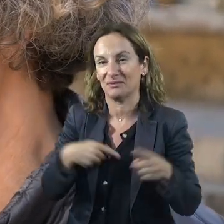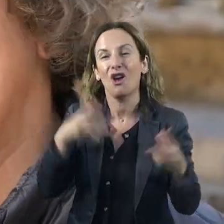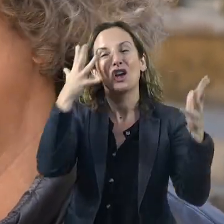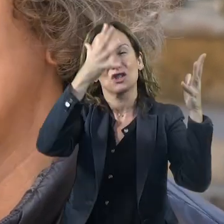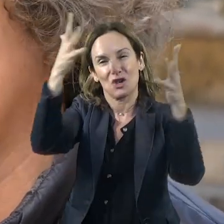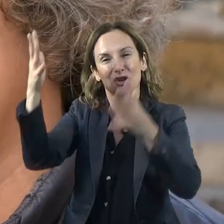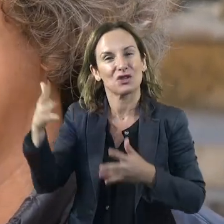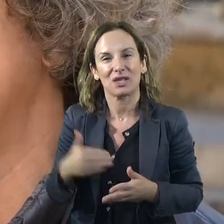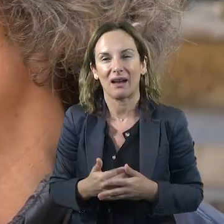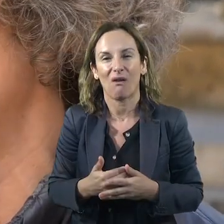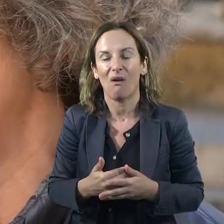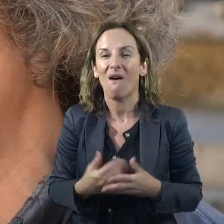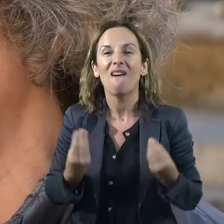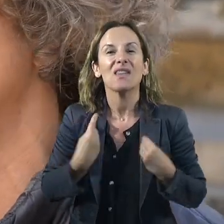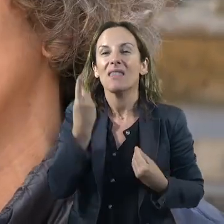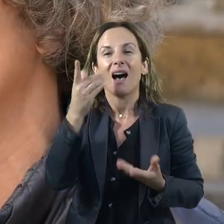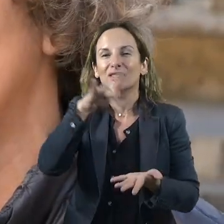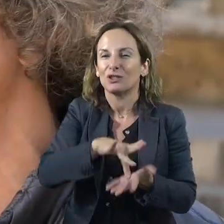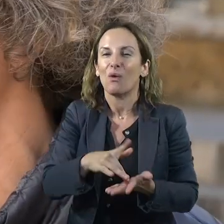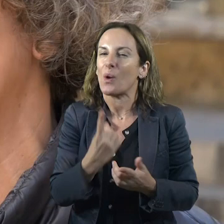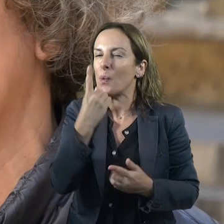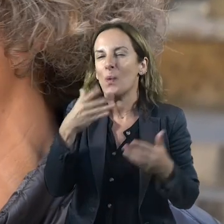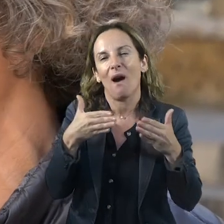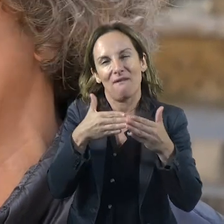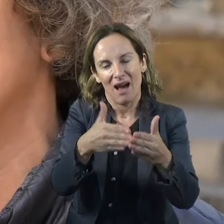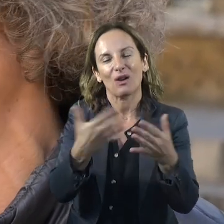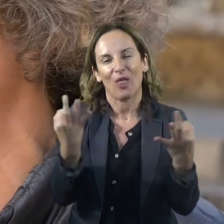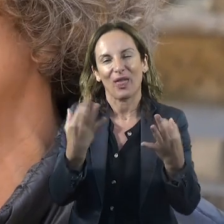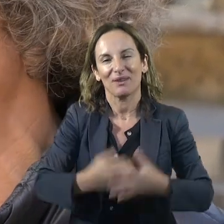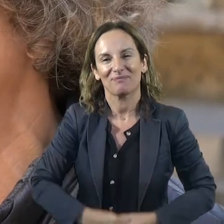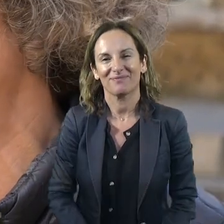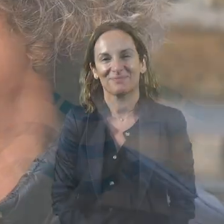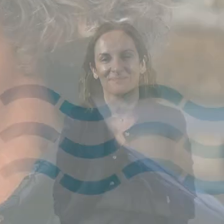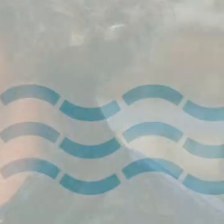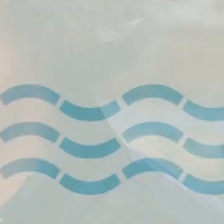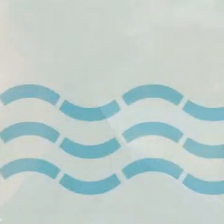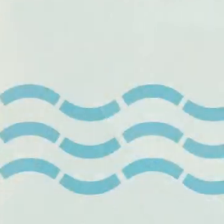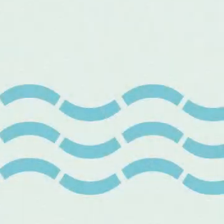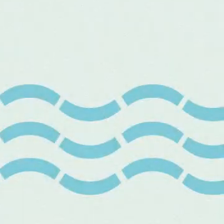verdad. Es diferente y antes lo decía y yo creo que todo el mundo tendría que navegar, todo el mundo.